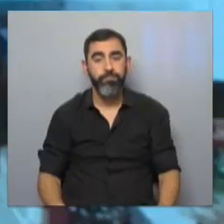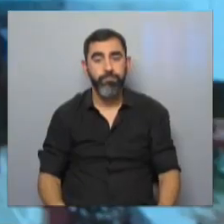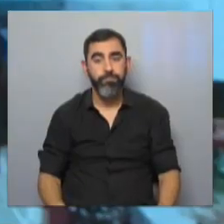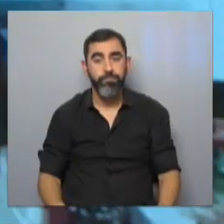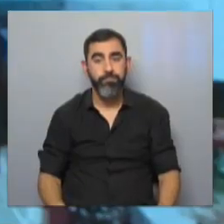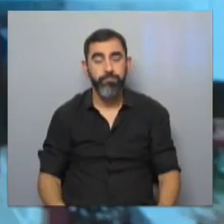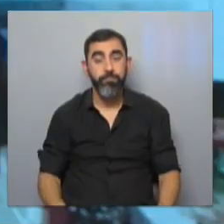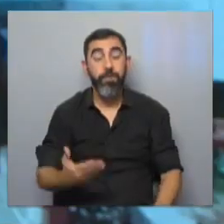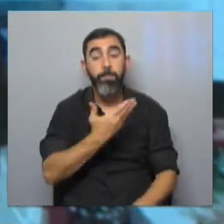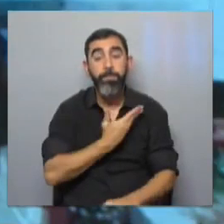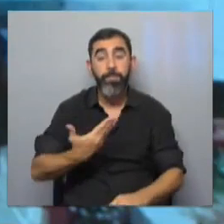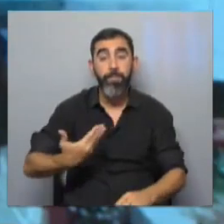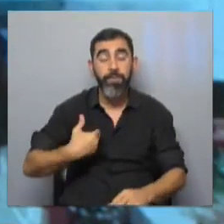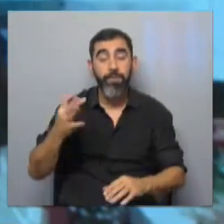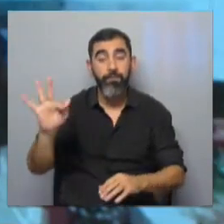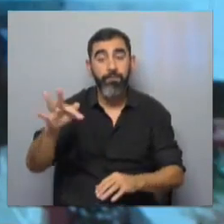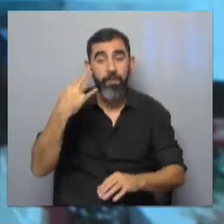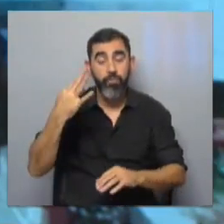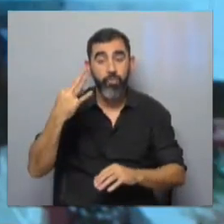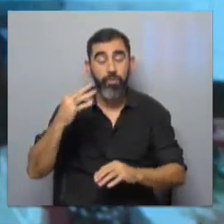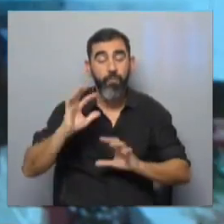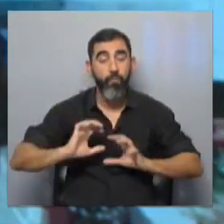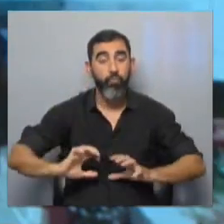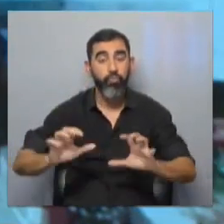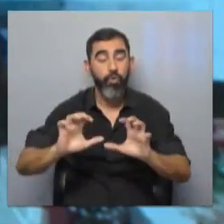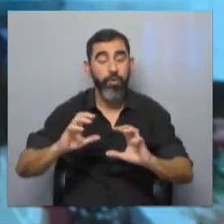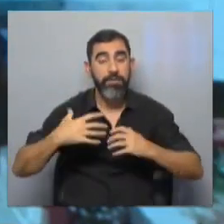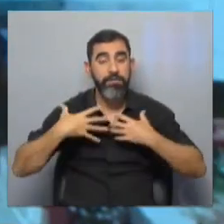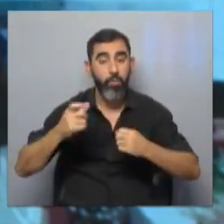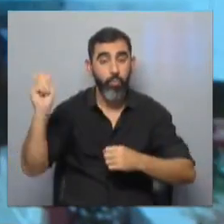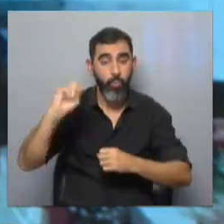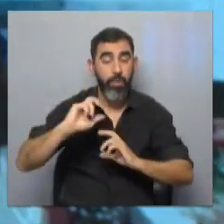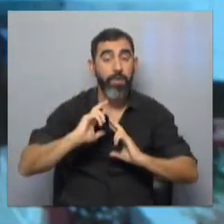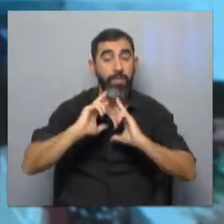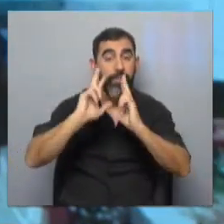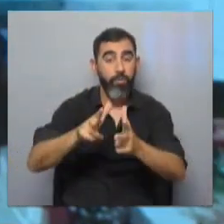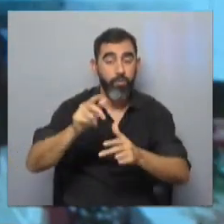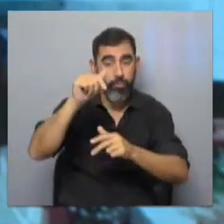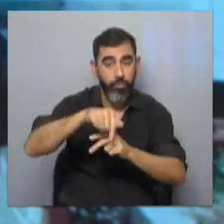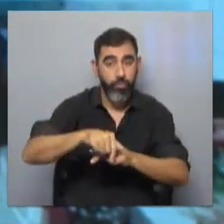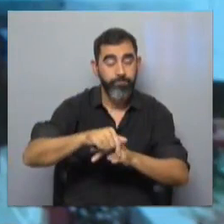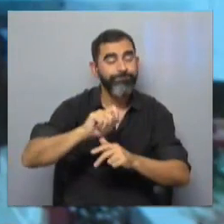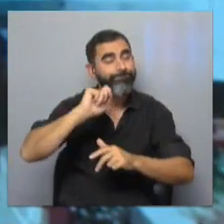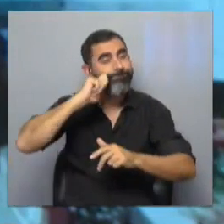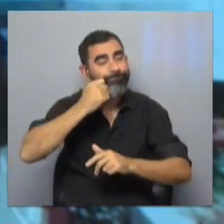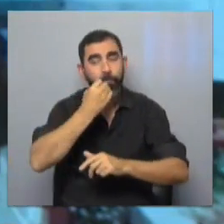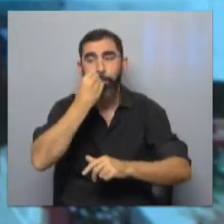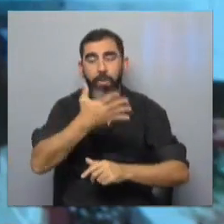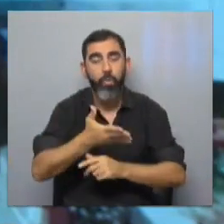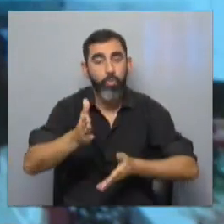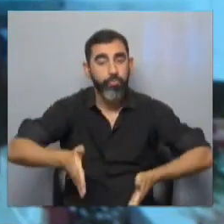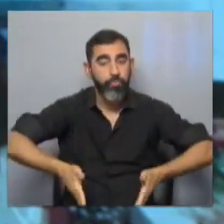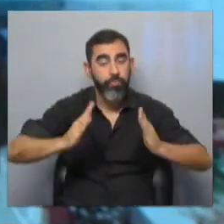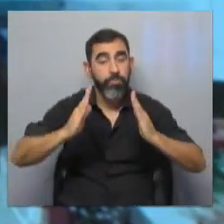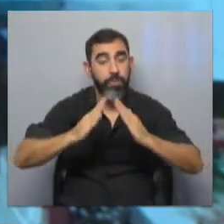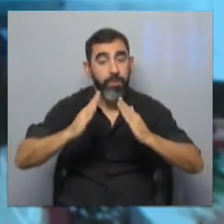Martín Pereira, que es el presidente de la Federación de Funcionarios de Salud Pública, dijo hoy que le hubiera gustado que la infraestructura de